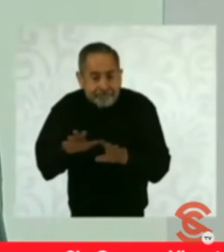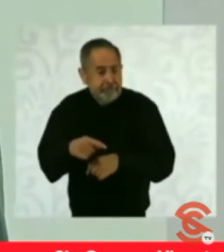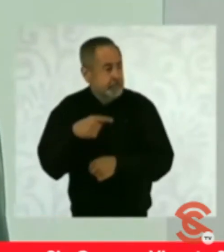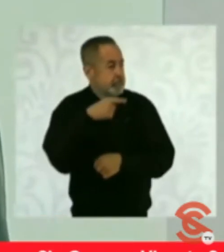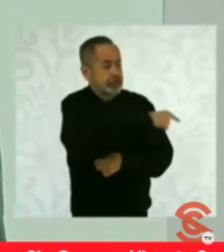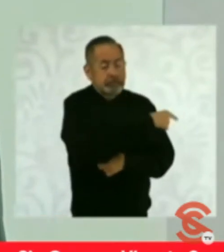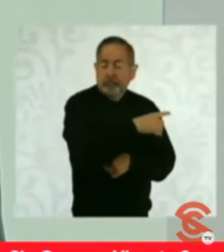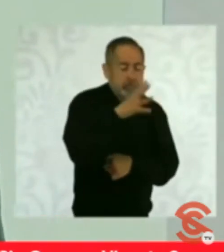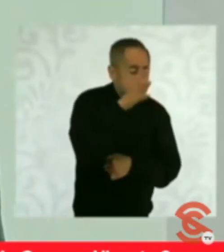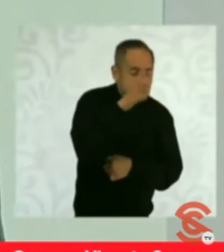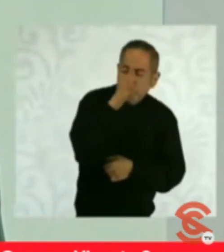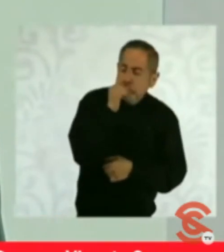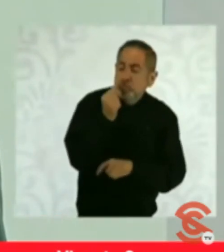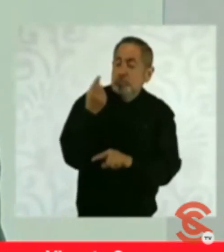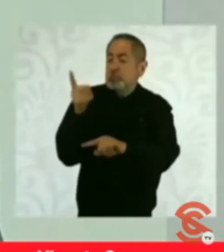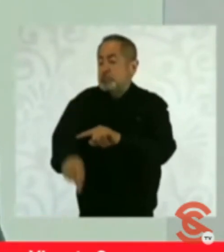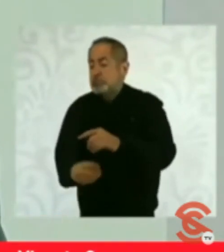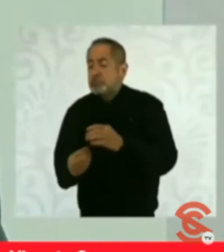Corte puede